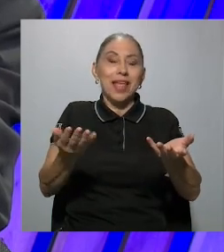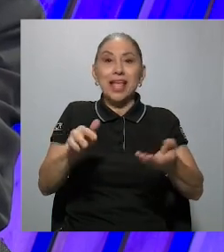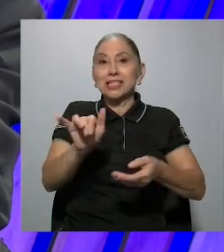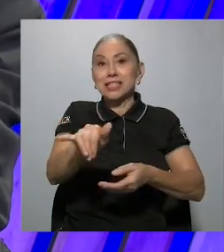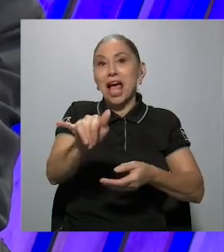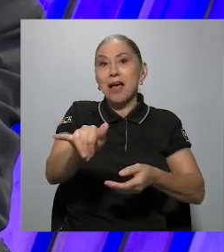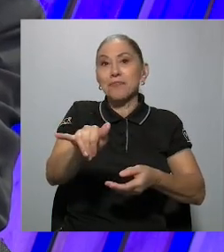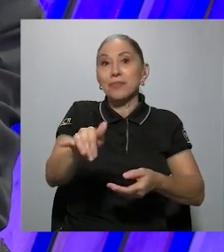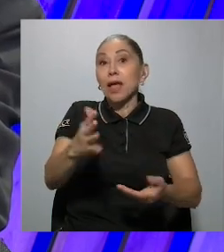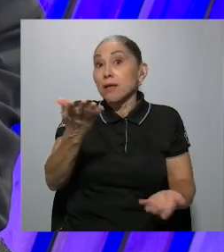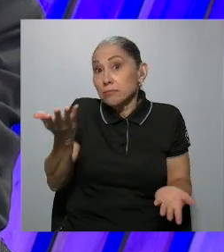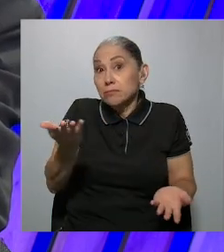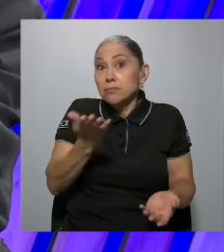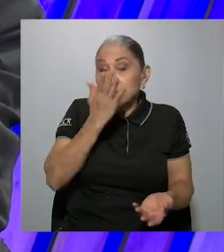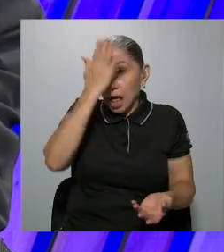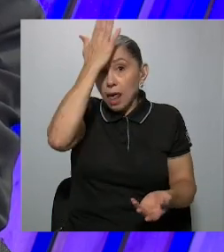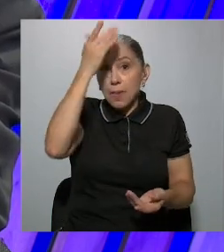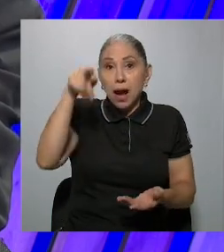naturalmente